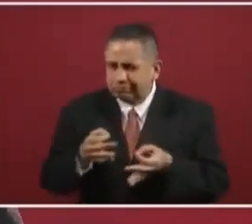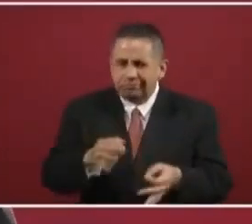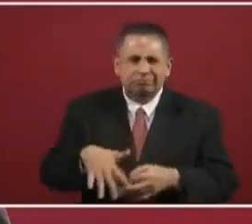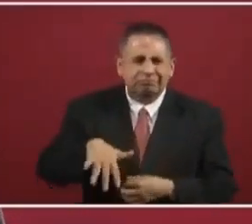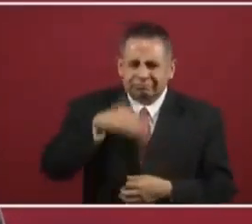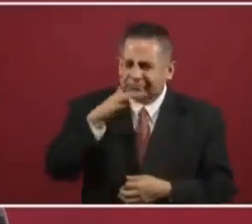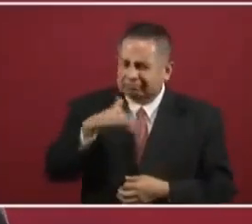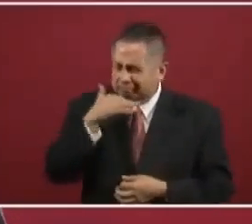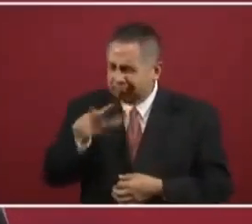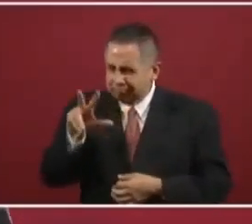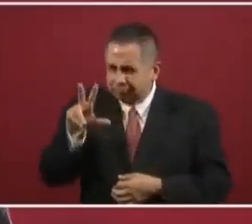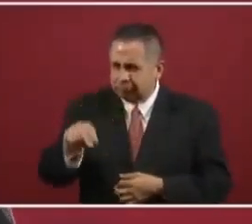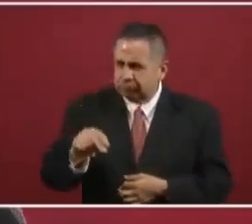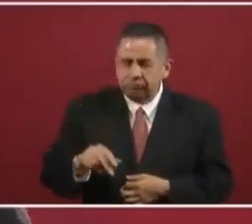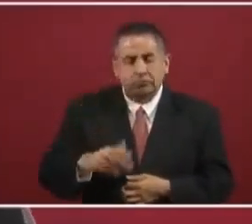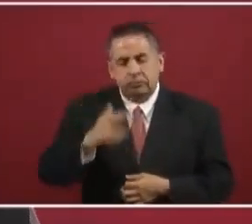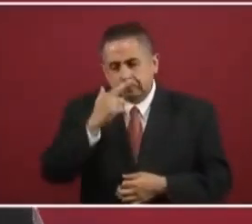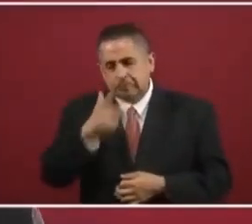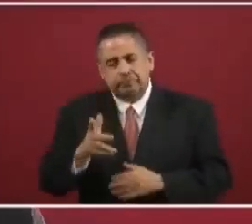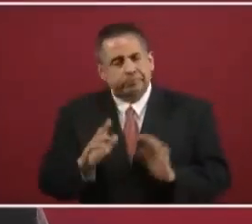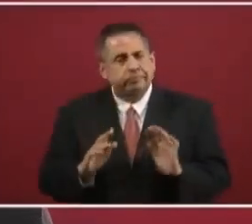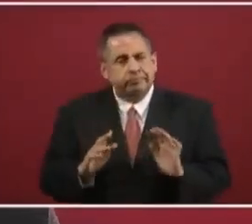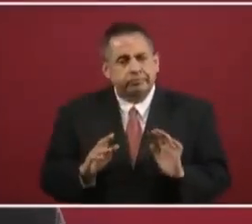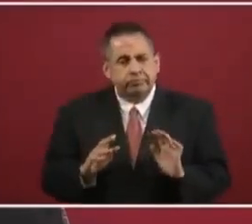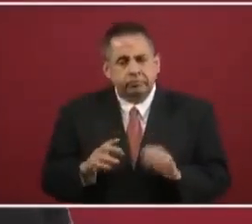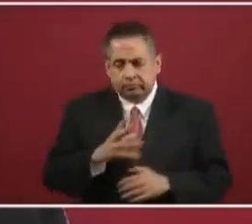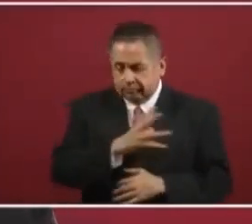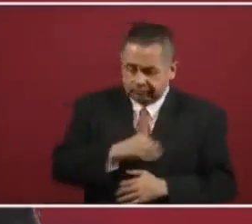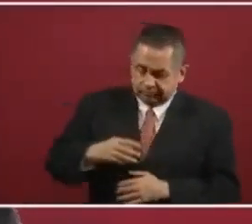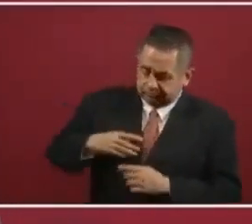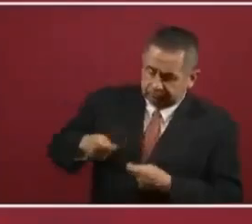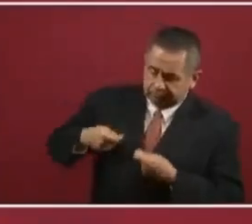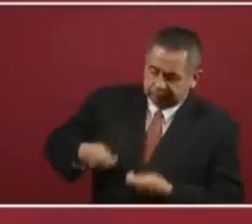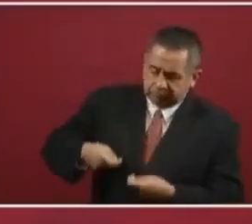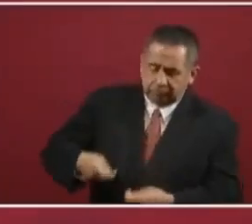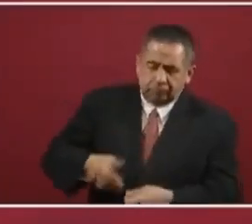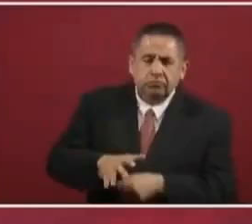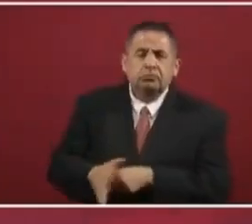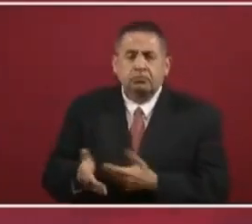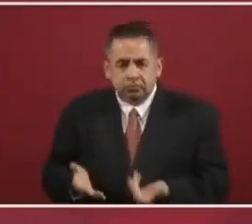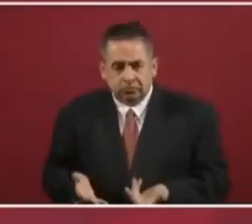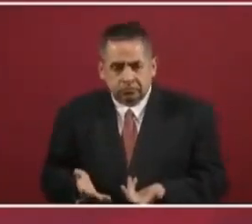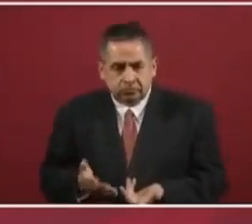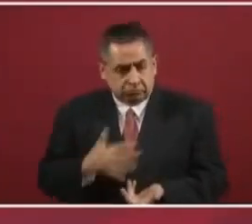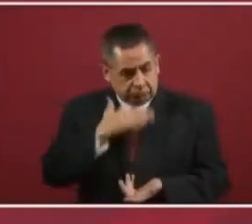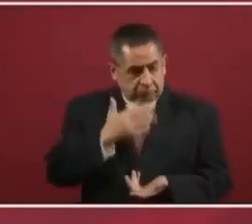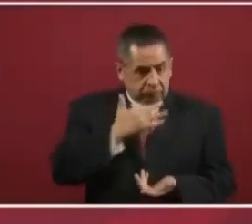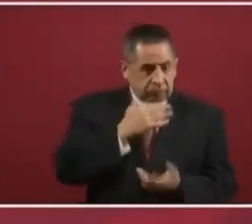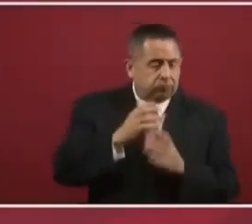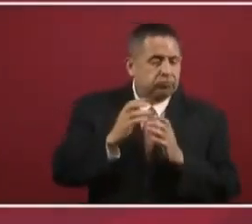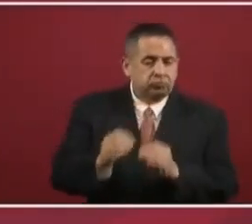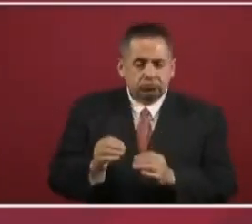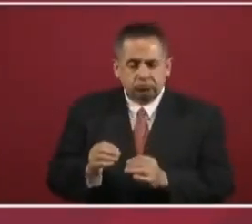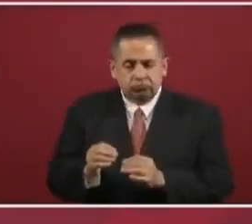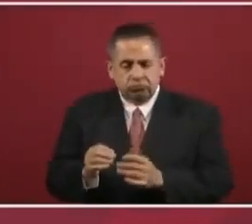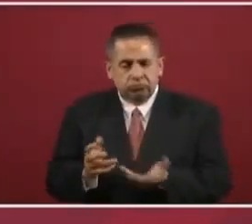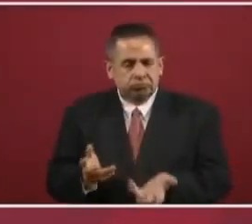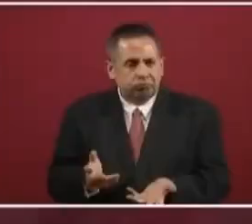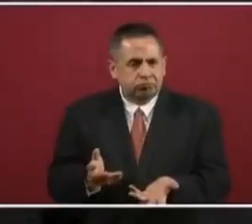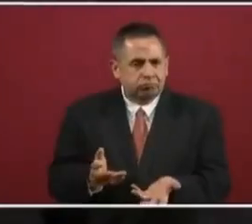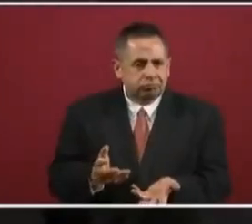corrupción que era mejor dejarle a los hijos pobreza pero